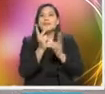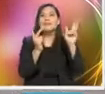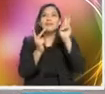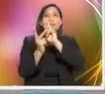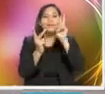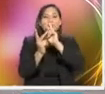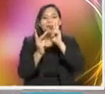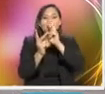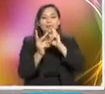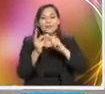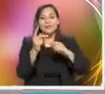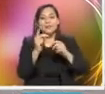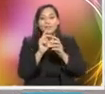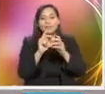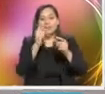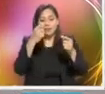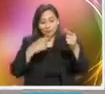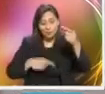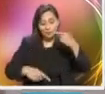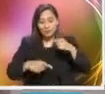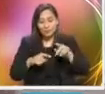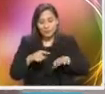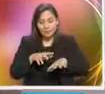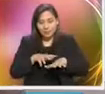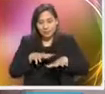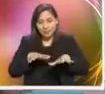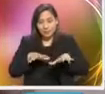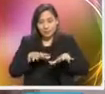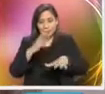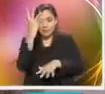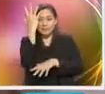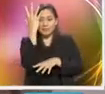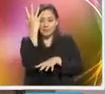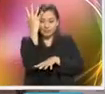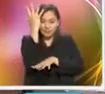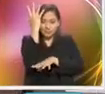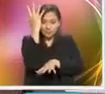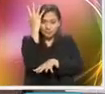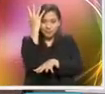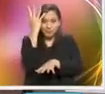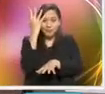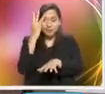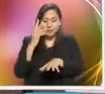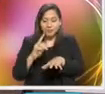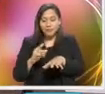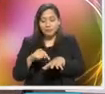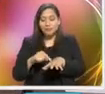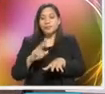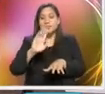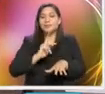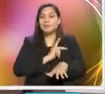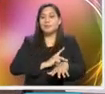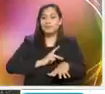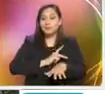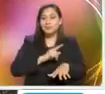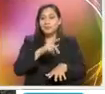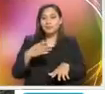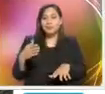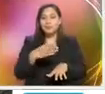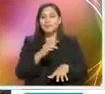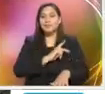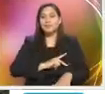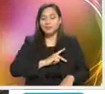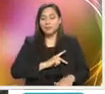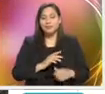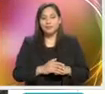carbono, y el dióxido lo libera a través de las raíces. Entonces, ¿qué estamos haciendo con el agua? O sea, le estamos envenenando al pobre pez.